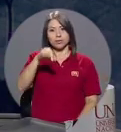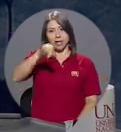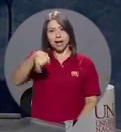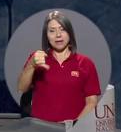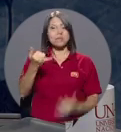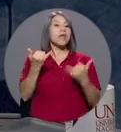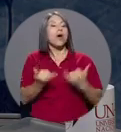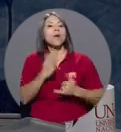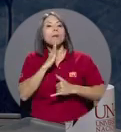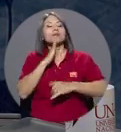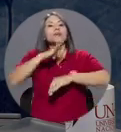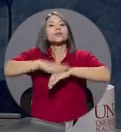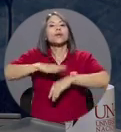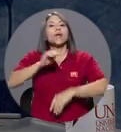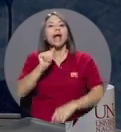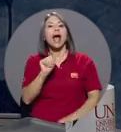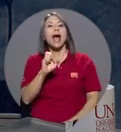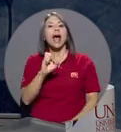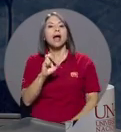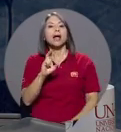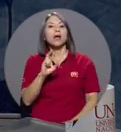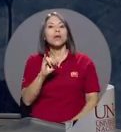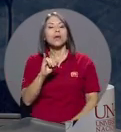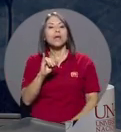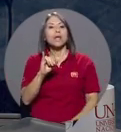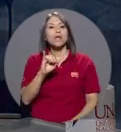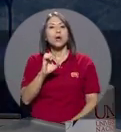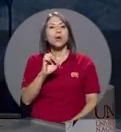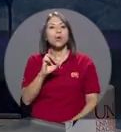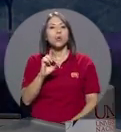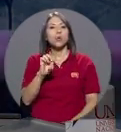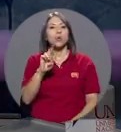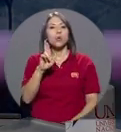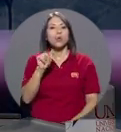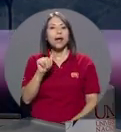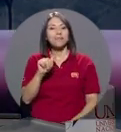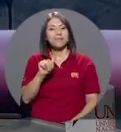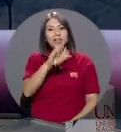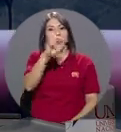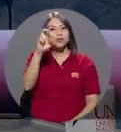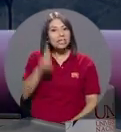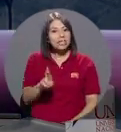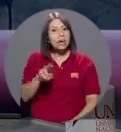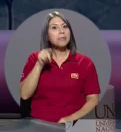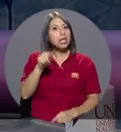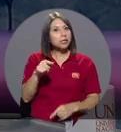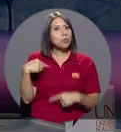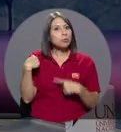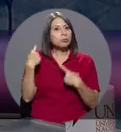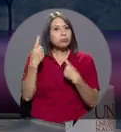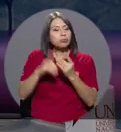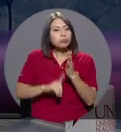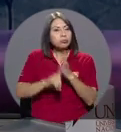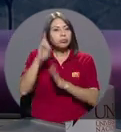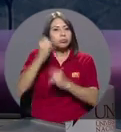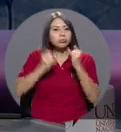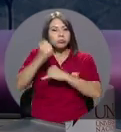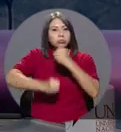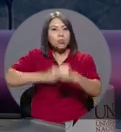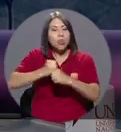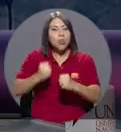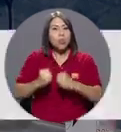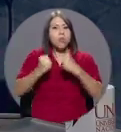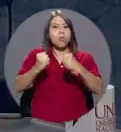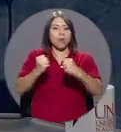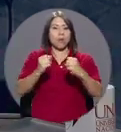Jara y en esta oportunidad vamos a hablar sobre acuicultura en Costa Rica, una actividad importante que se ha venido desarrollando con fuerza en el país en